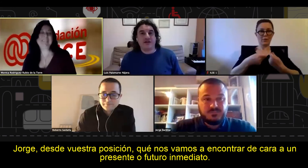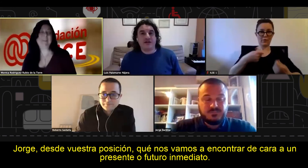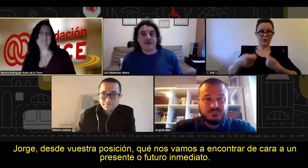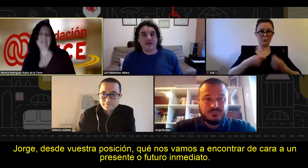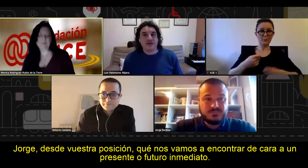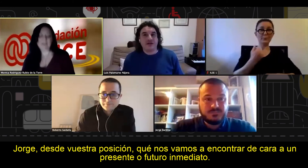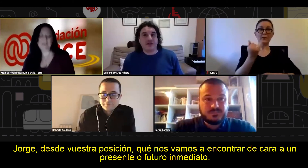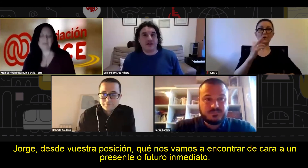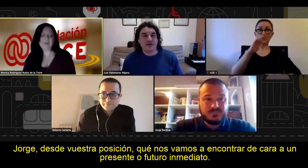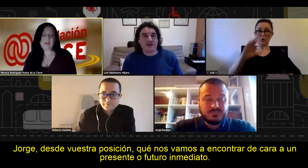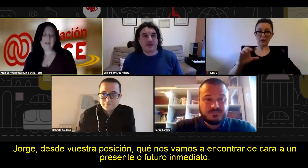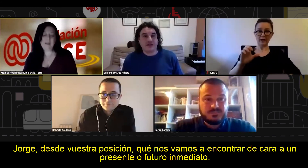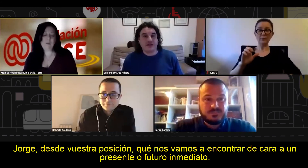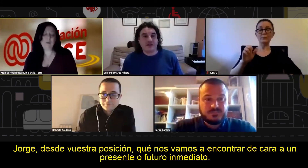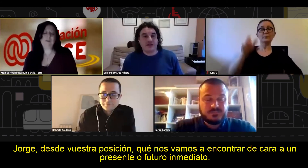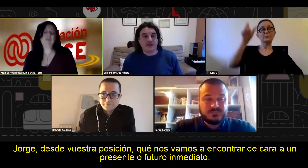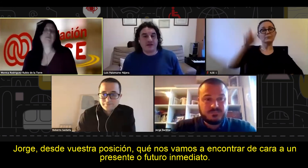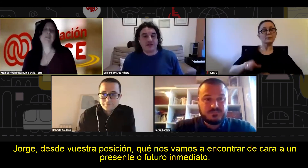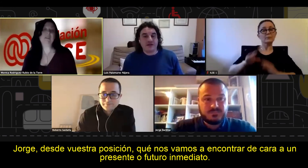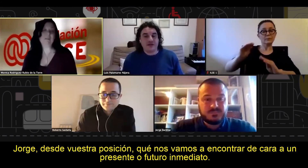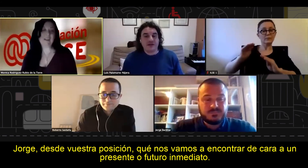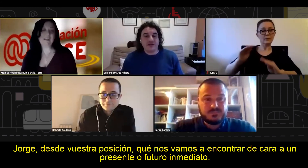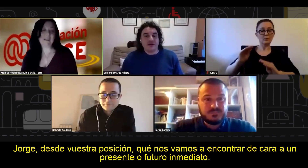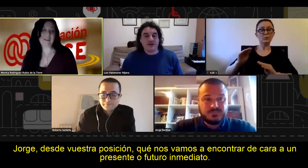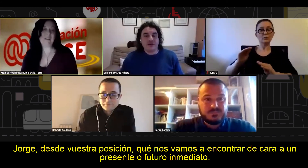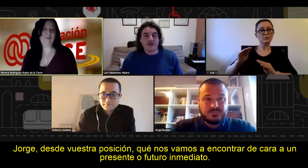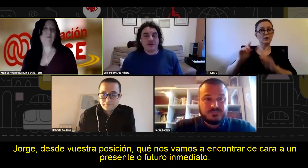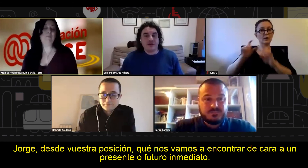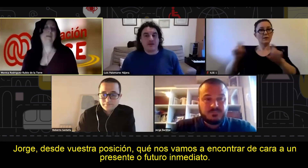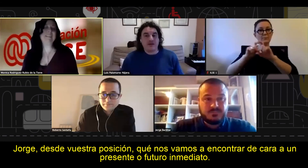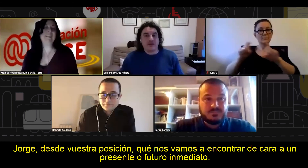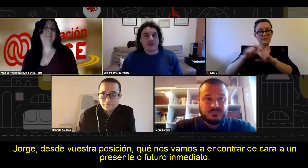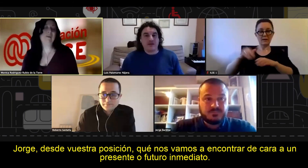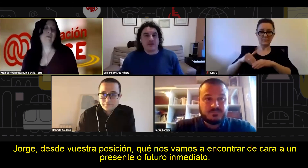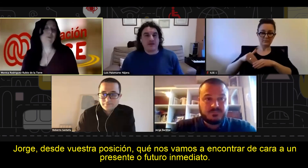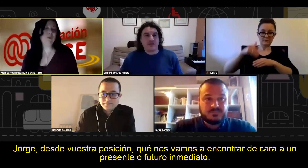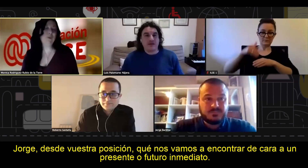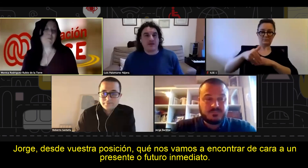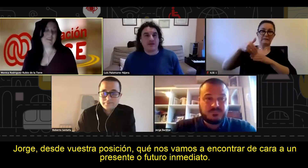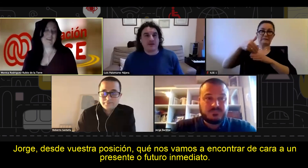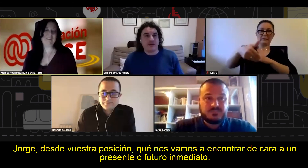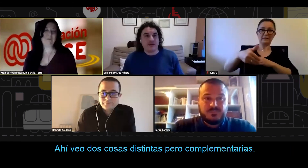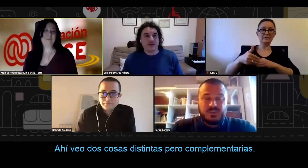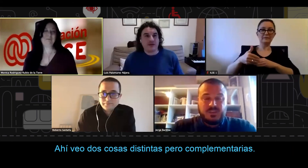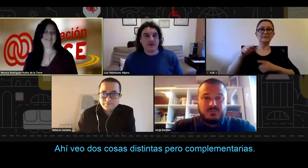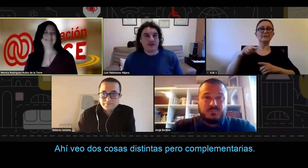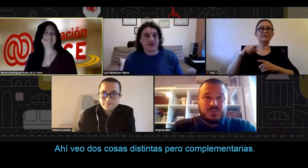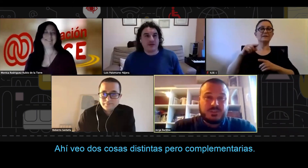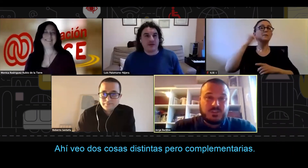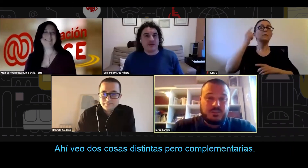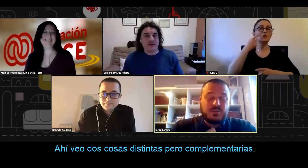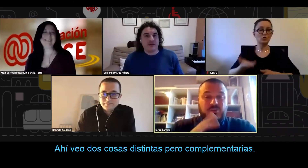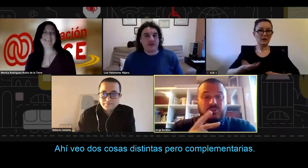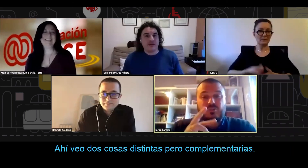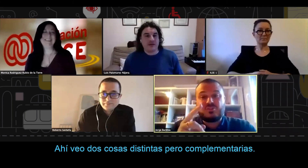desde vuestra posición, bueno, ¿qué nos vamos a encontrar de cara a un presente o futuro inmediato? Pues sabes,